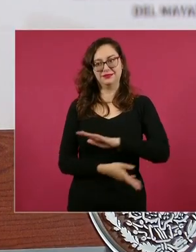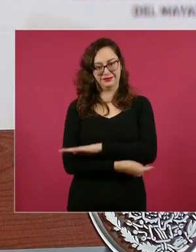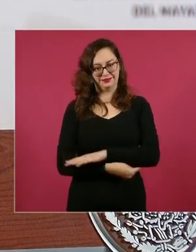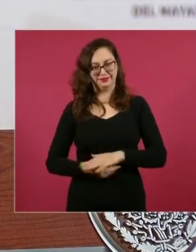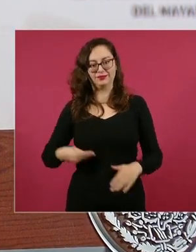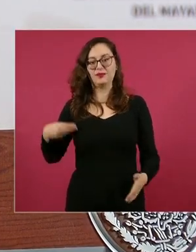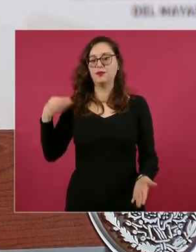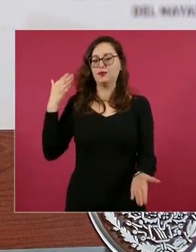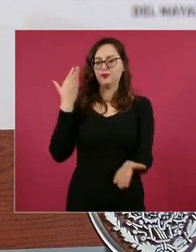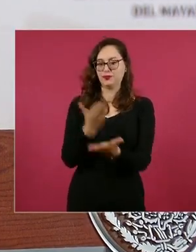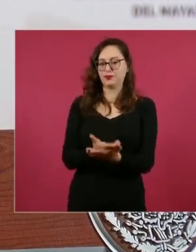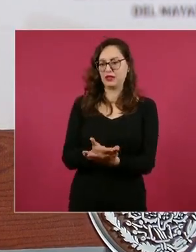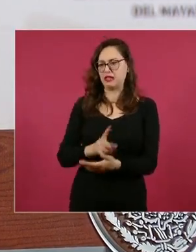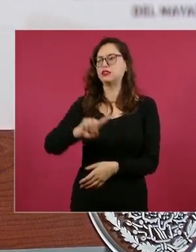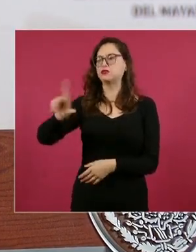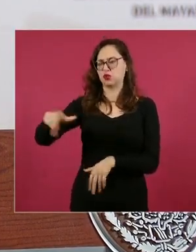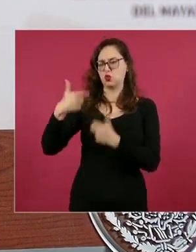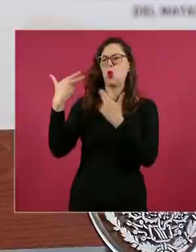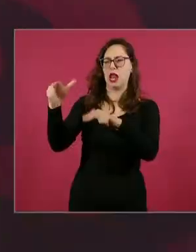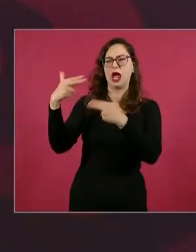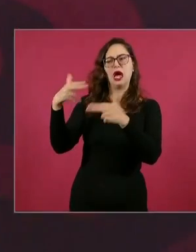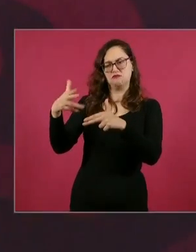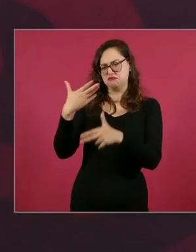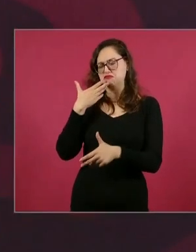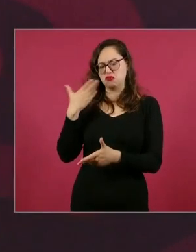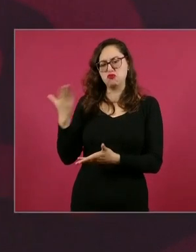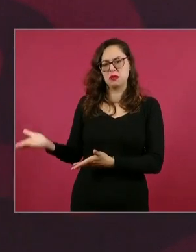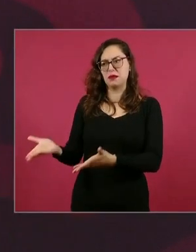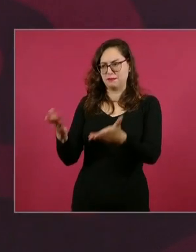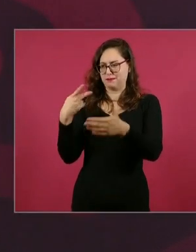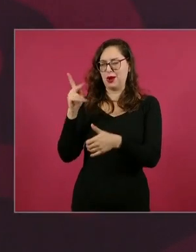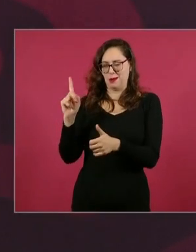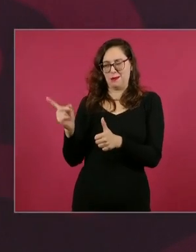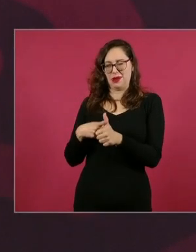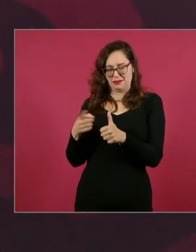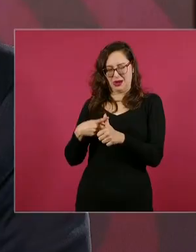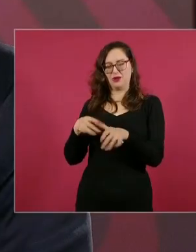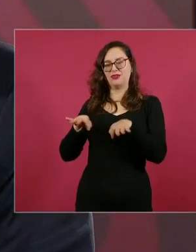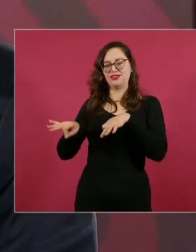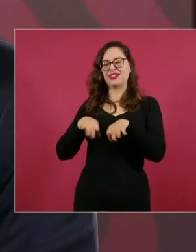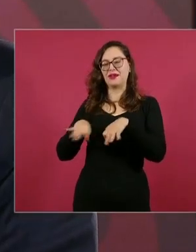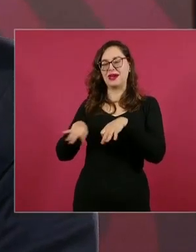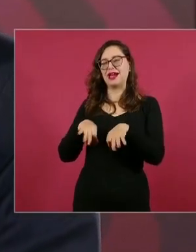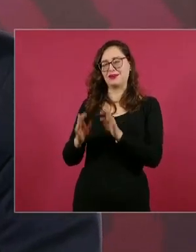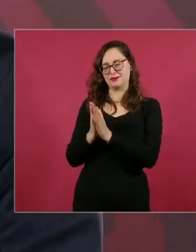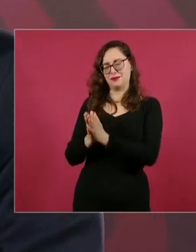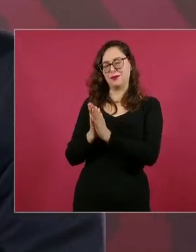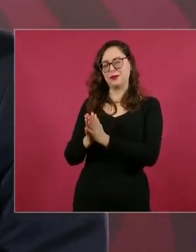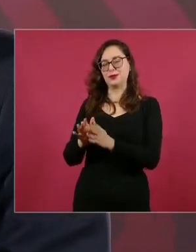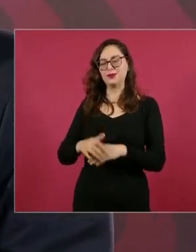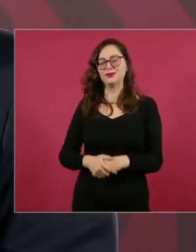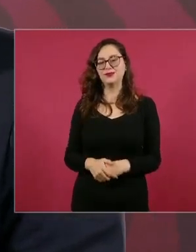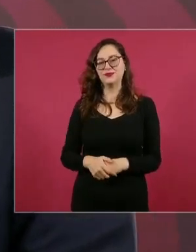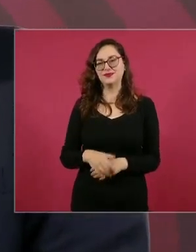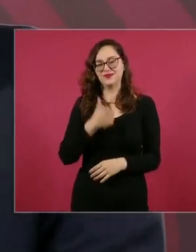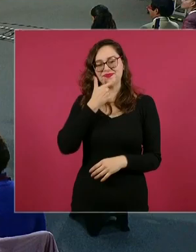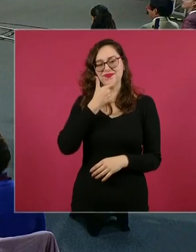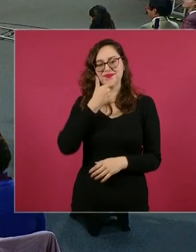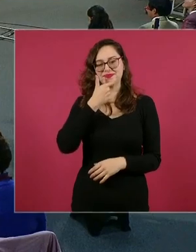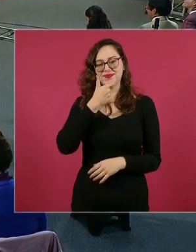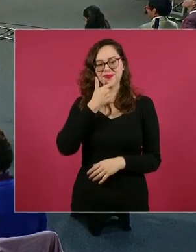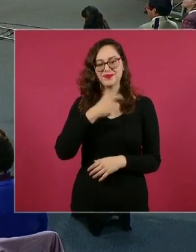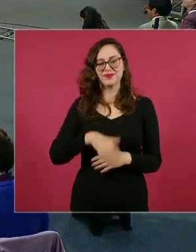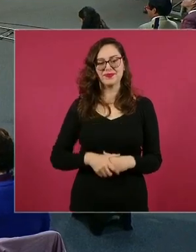y ya que se vayan a la huelga no pero después de eso sol este